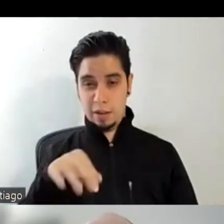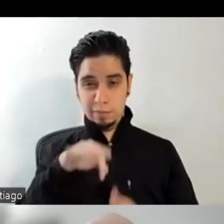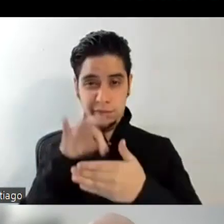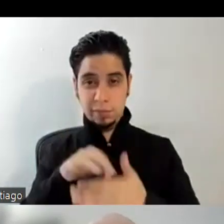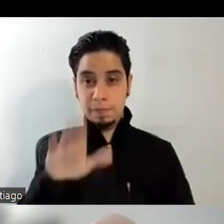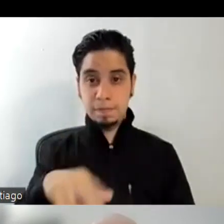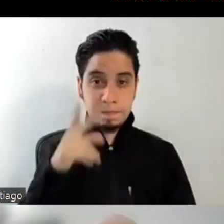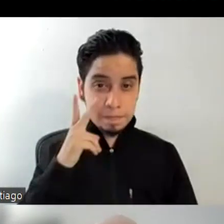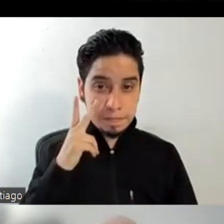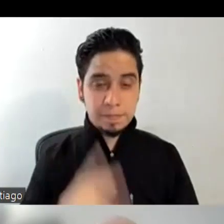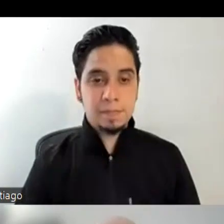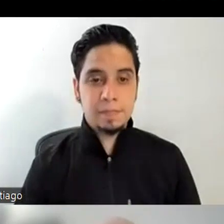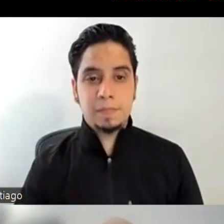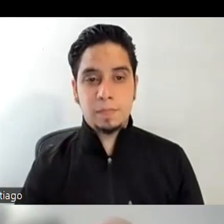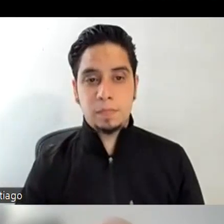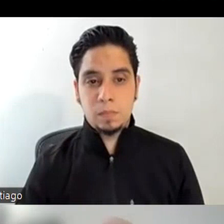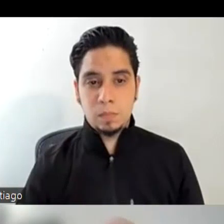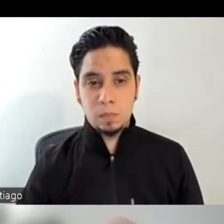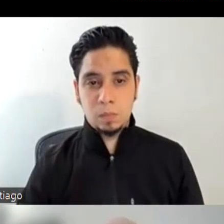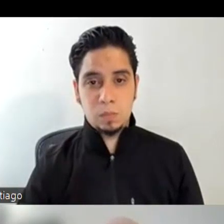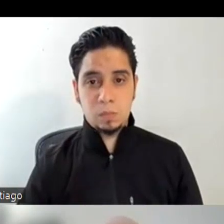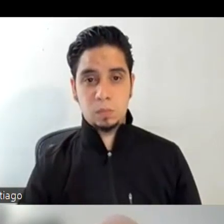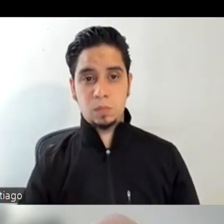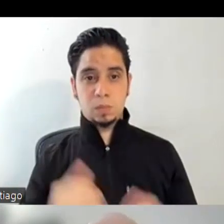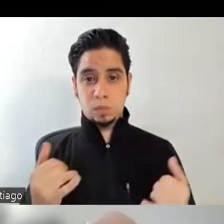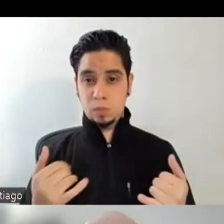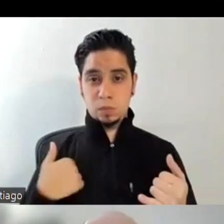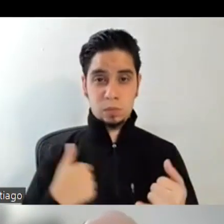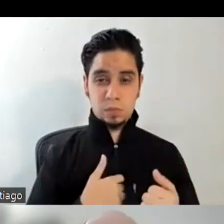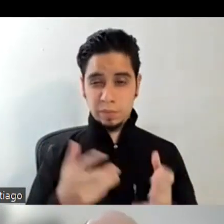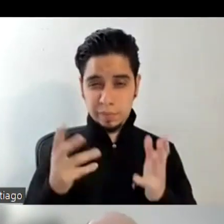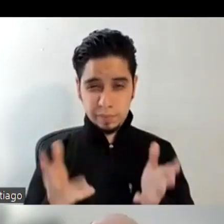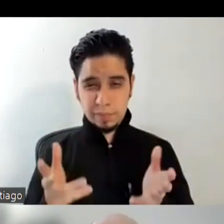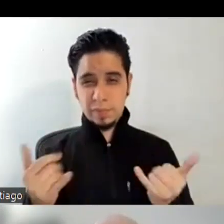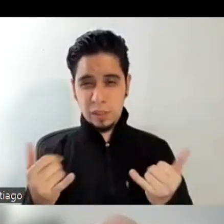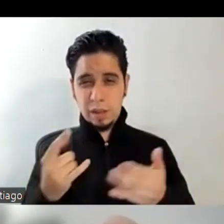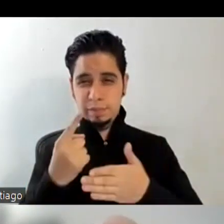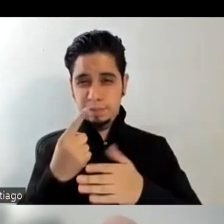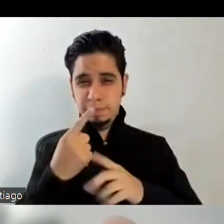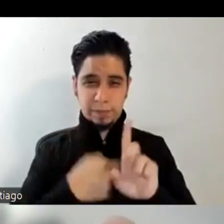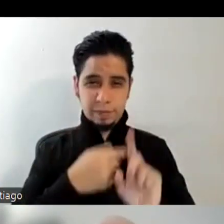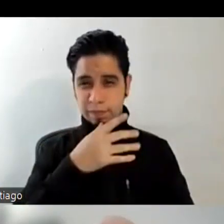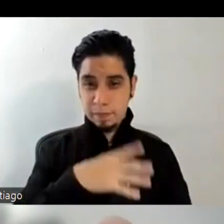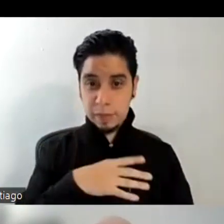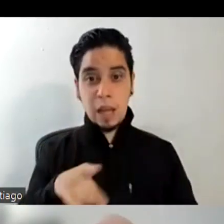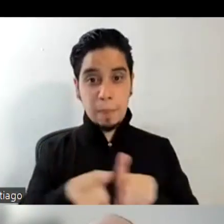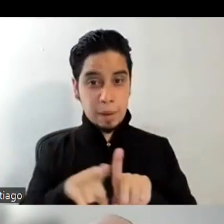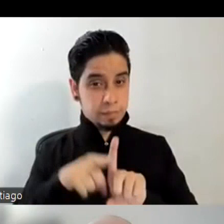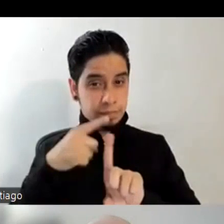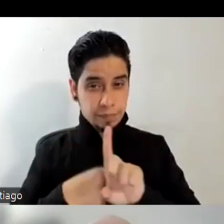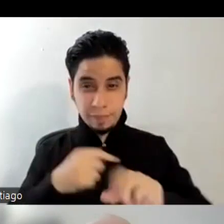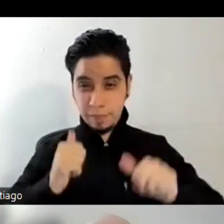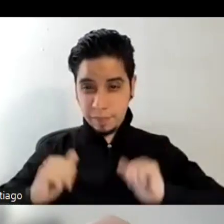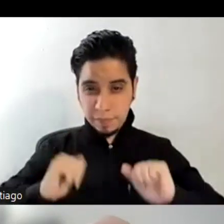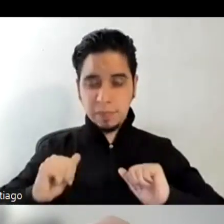Mira, precisamente hablando, ¿verdad?, de que estamos en el mes de la mujer y el mes del teatro, porque ya ha comenzado,